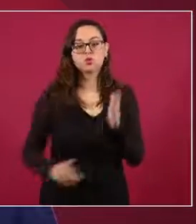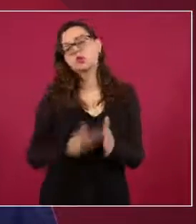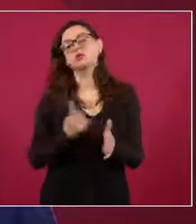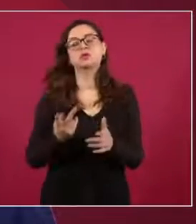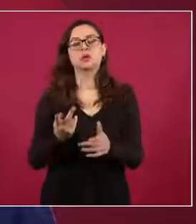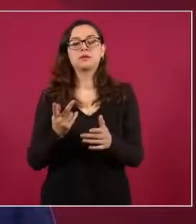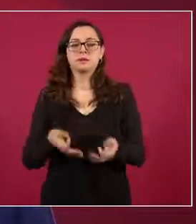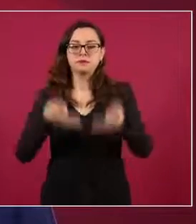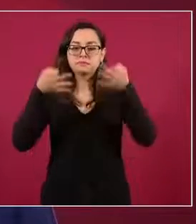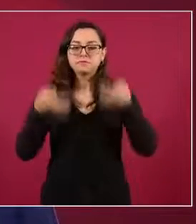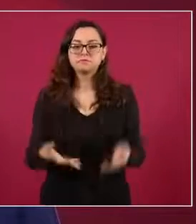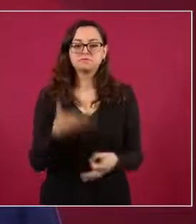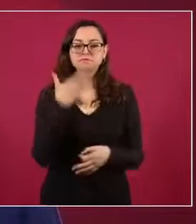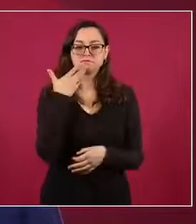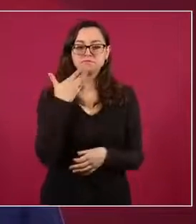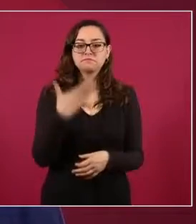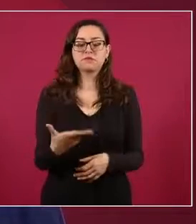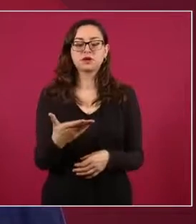establecer,